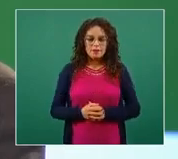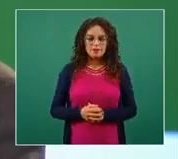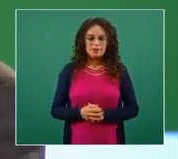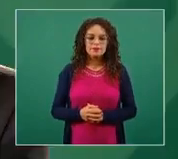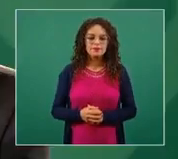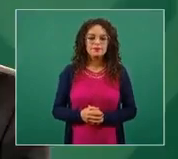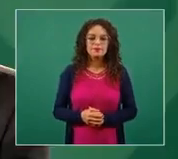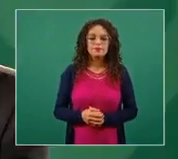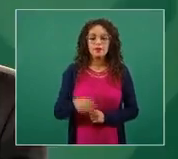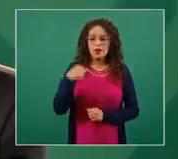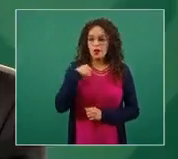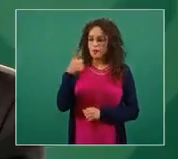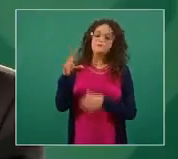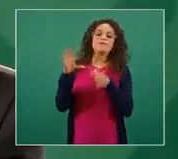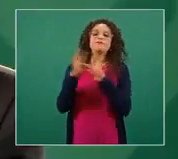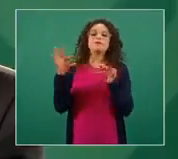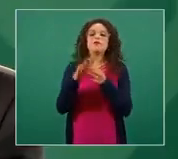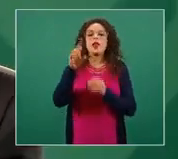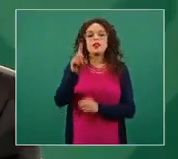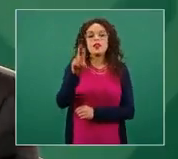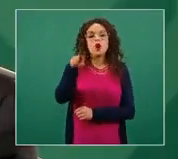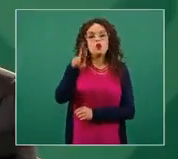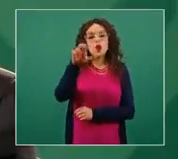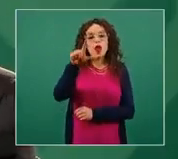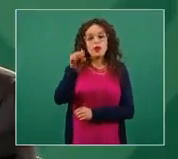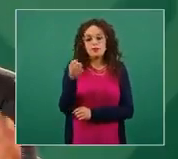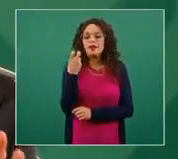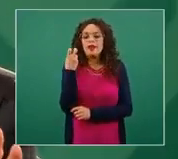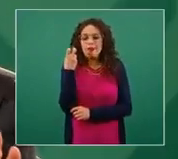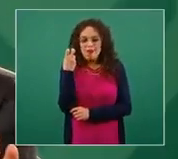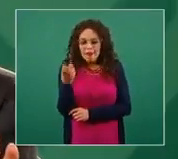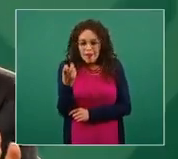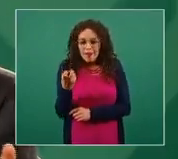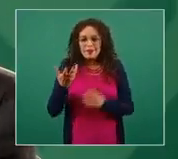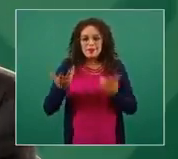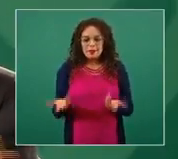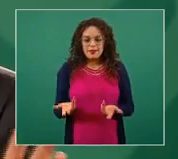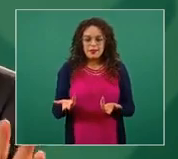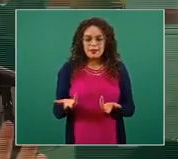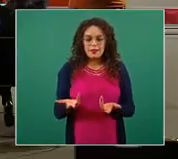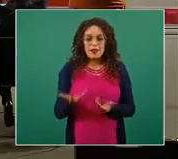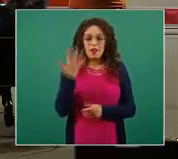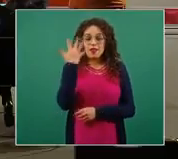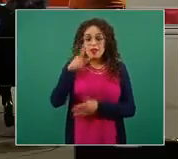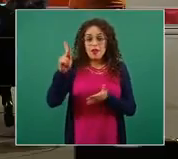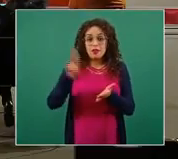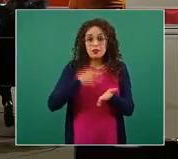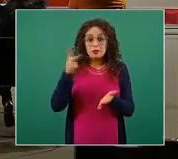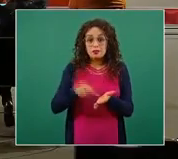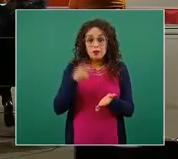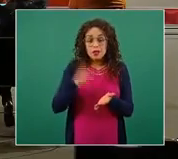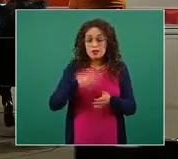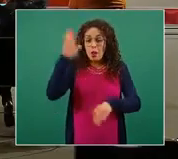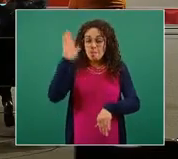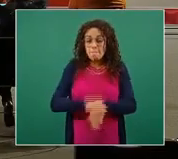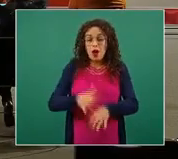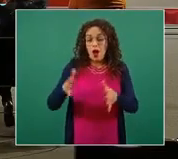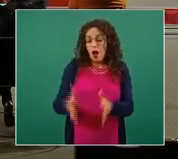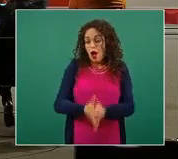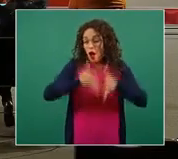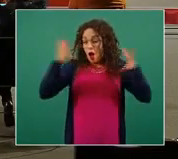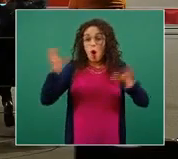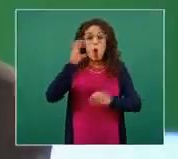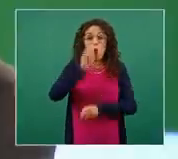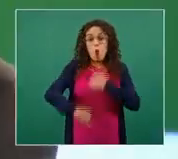al doctor Ruelas es precisamente eso. La magnitud es 10 veces mayor o 11 veces